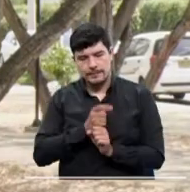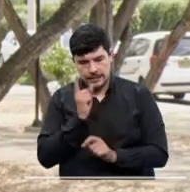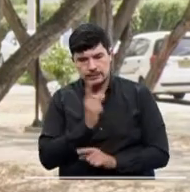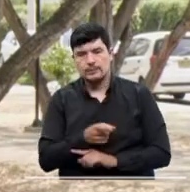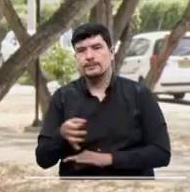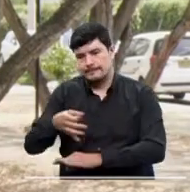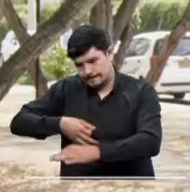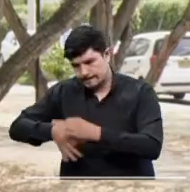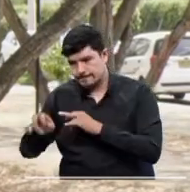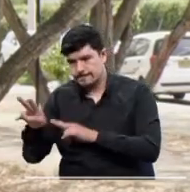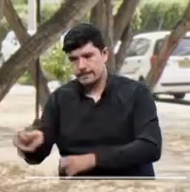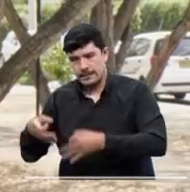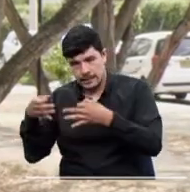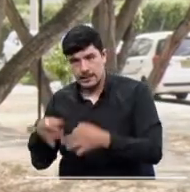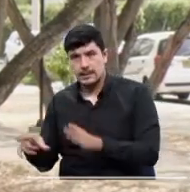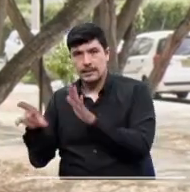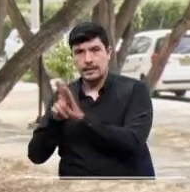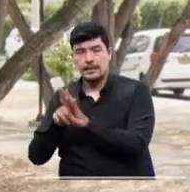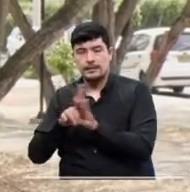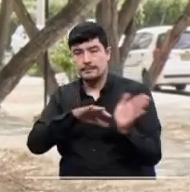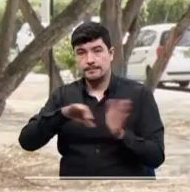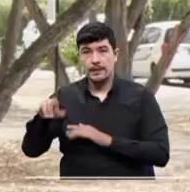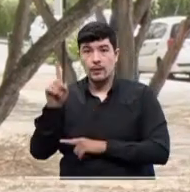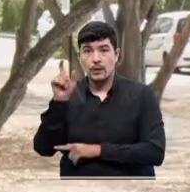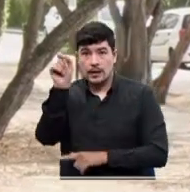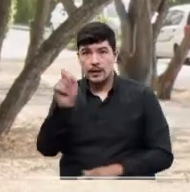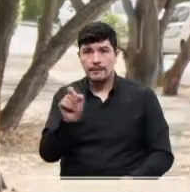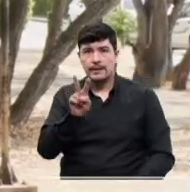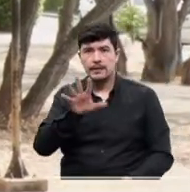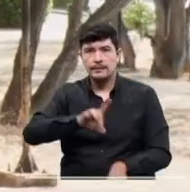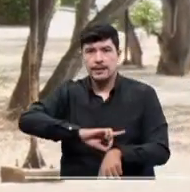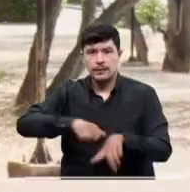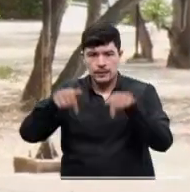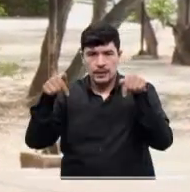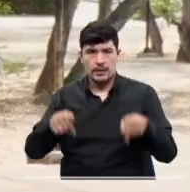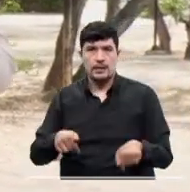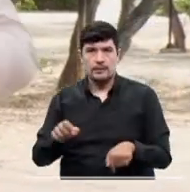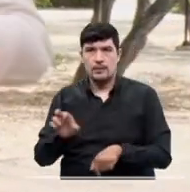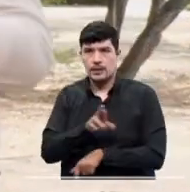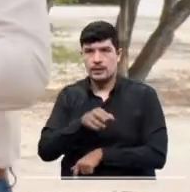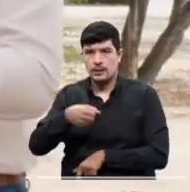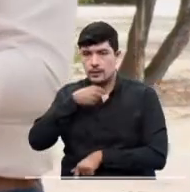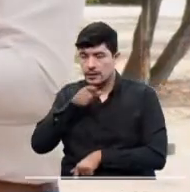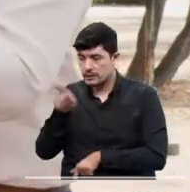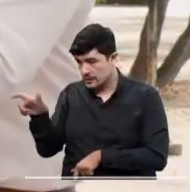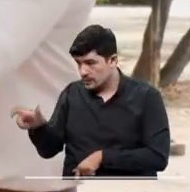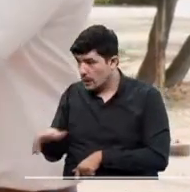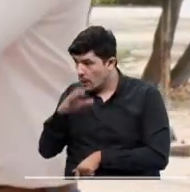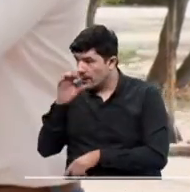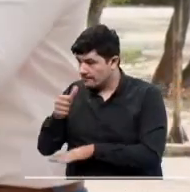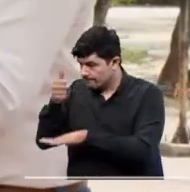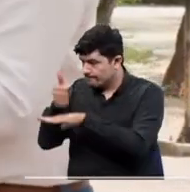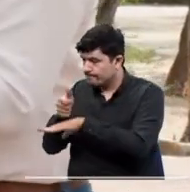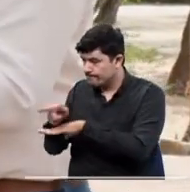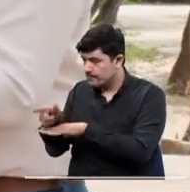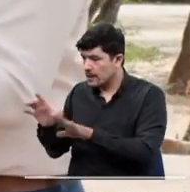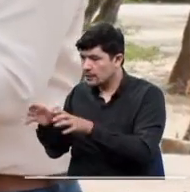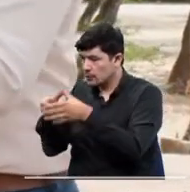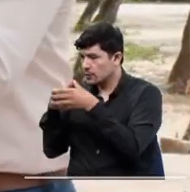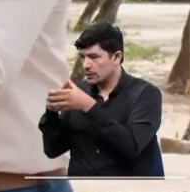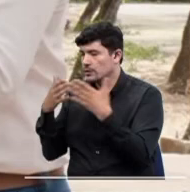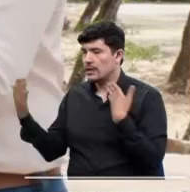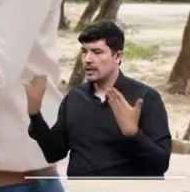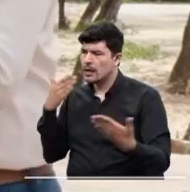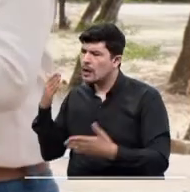1:25 de la tarde, marca mi reloj. Seguimos acá en vivo, en directo, con Guillermo Quintero, miembro de la Asociación Campesina del Catatumbo. Guillermo, ustedes esperan que este 12 de